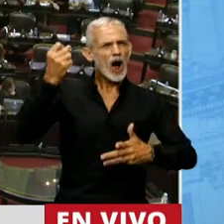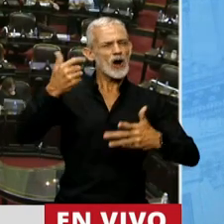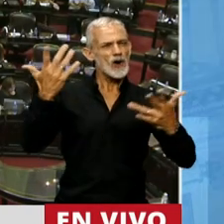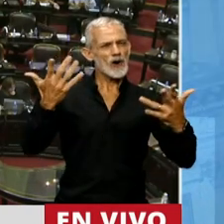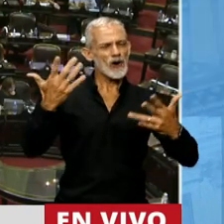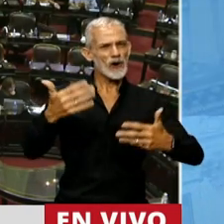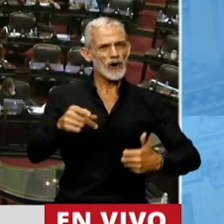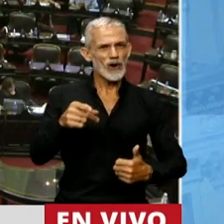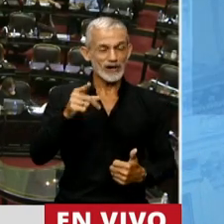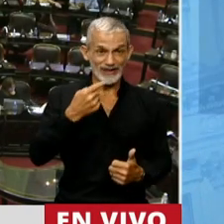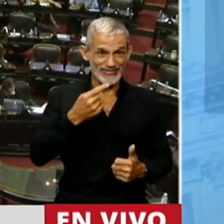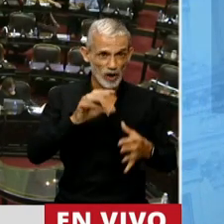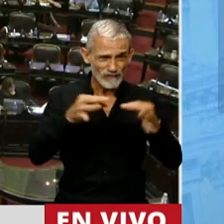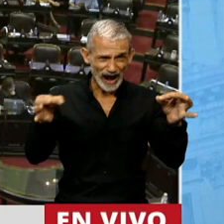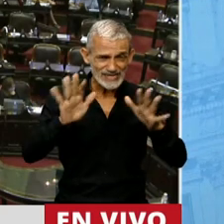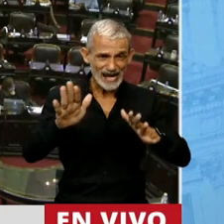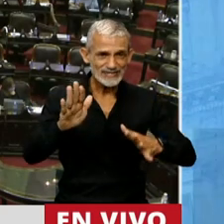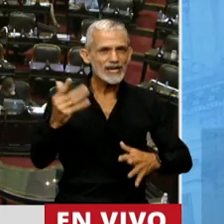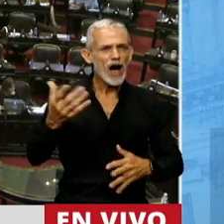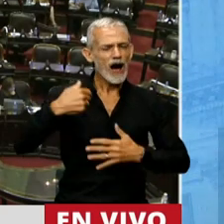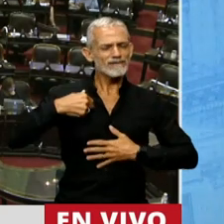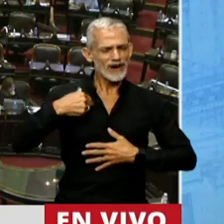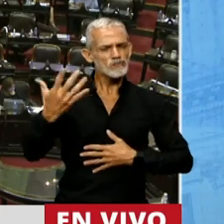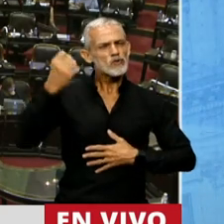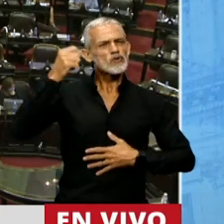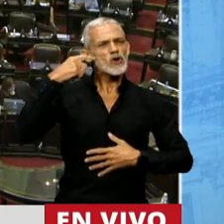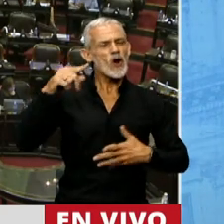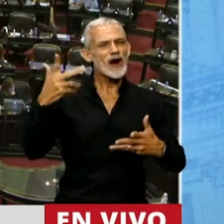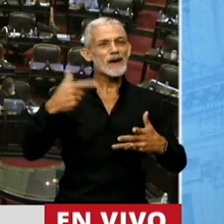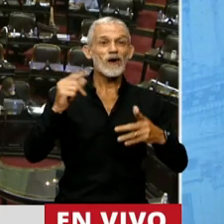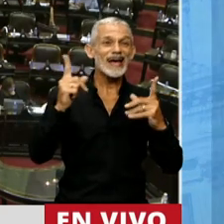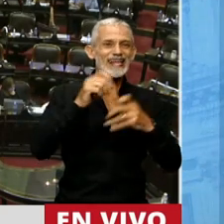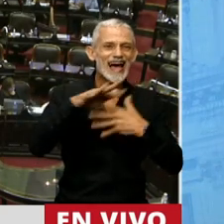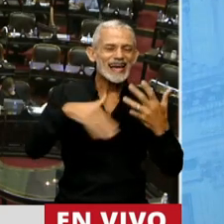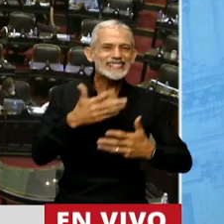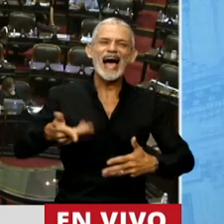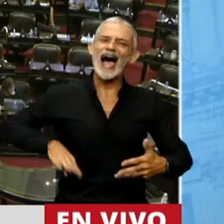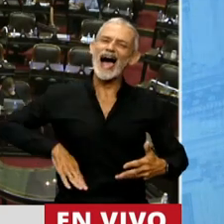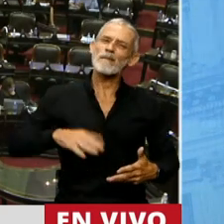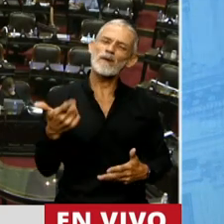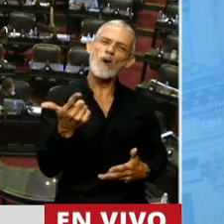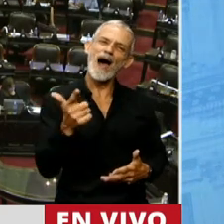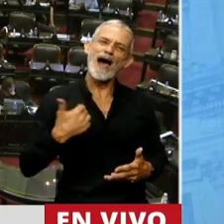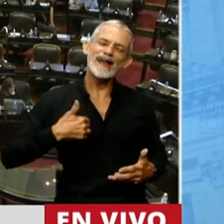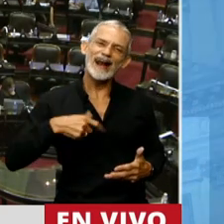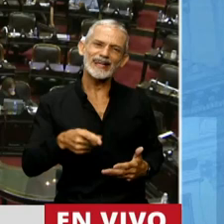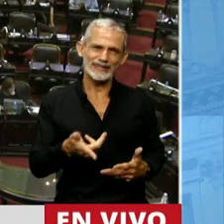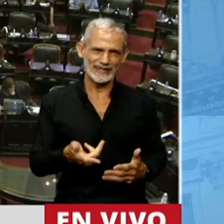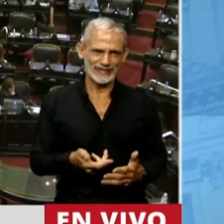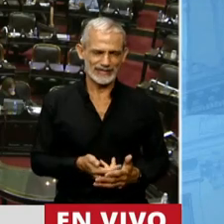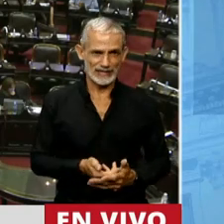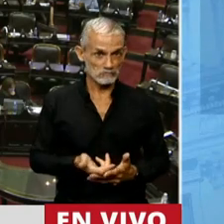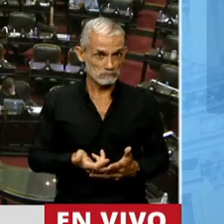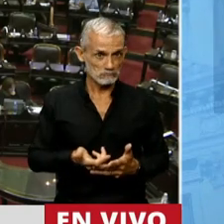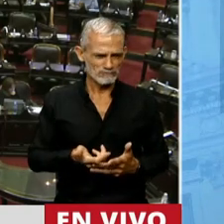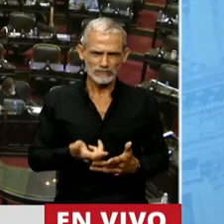señor presidente, esto es lo que dijo, que logró que en esta crisis no haya hambre en nuestro país.